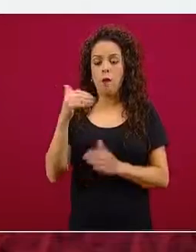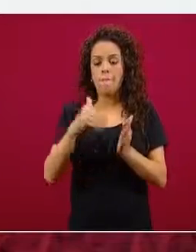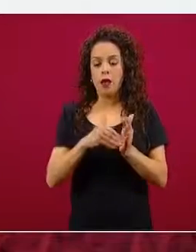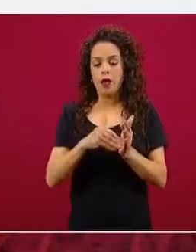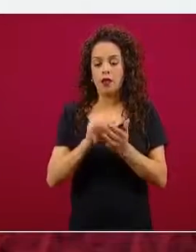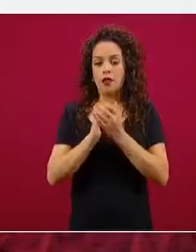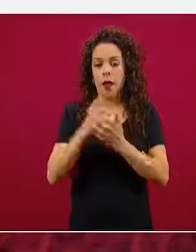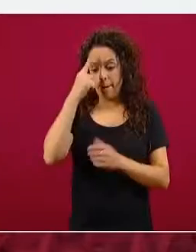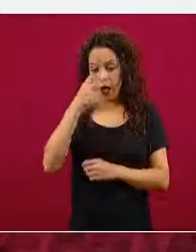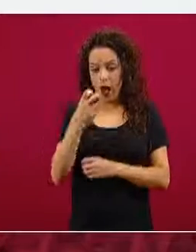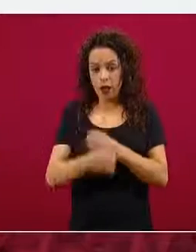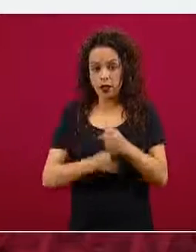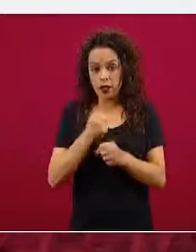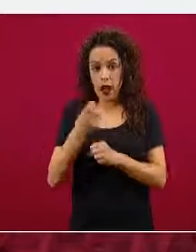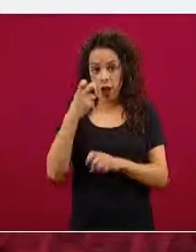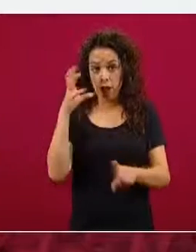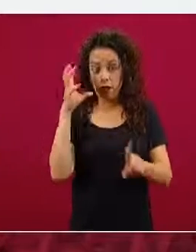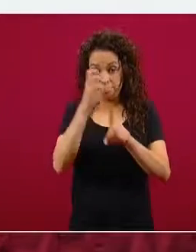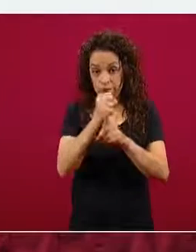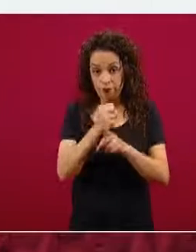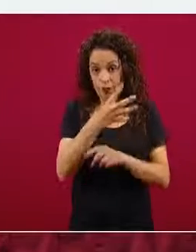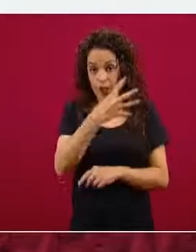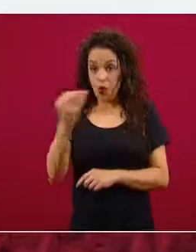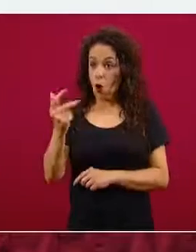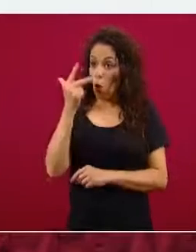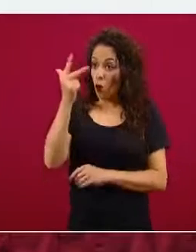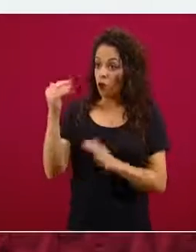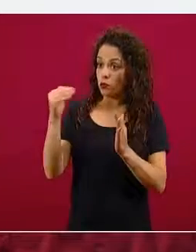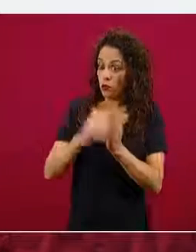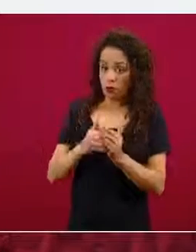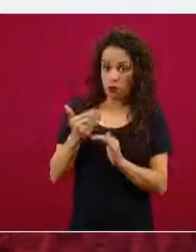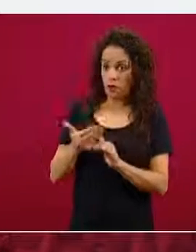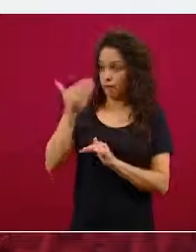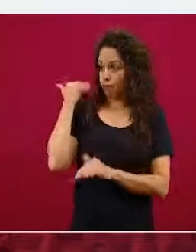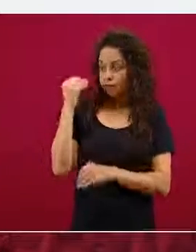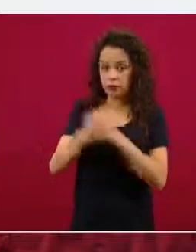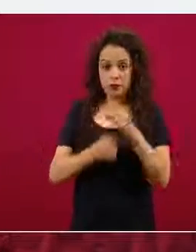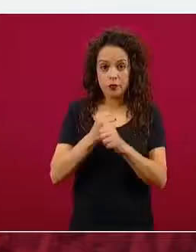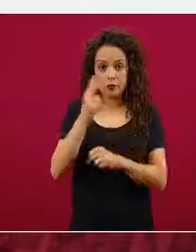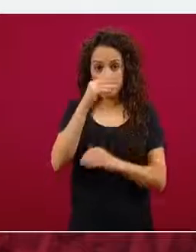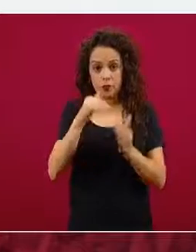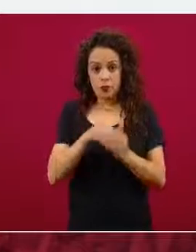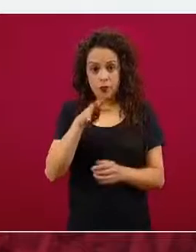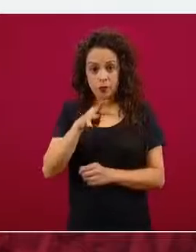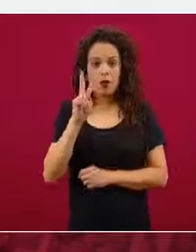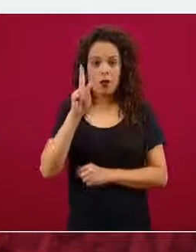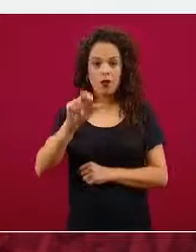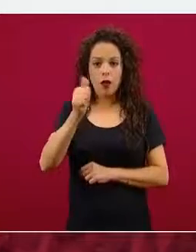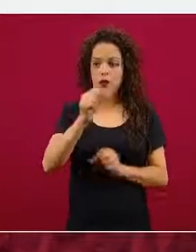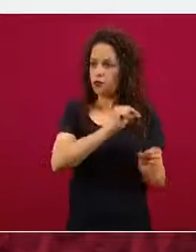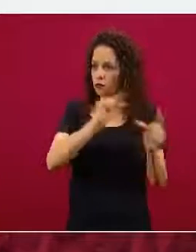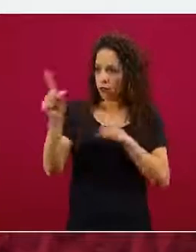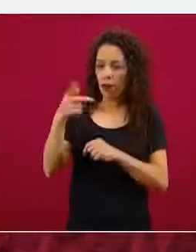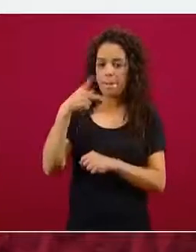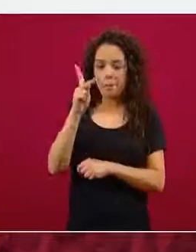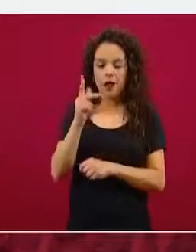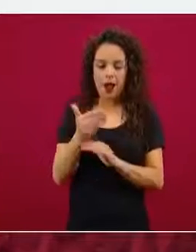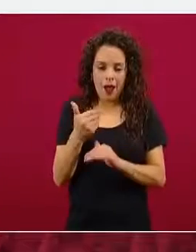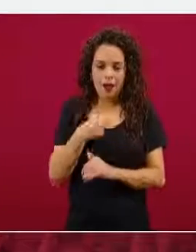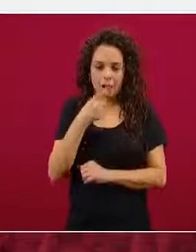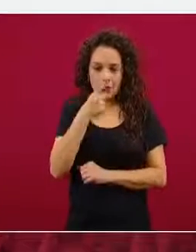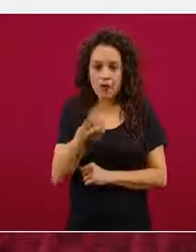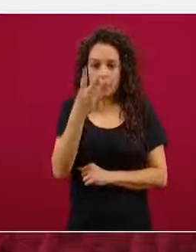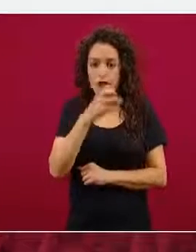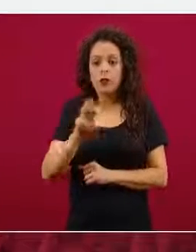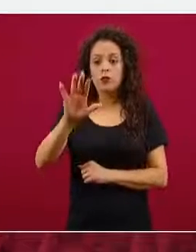meta, 508,000. El año pasado, ahorita lo veremos en la siguiente, pero de una vez se los comento,